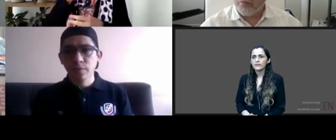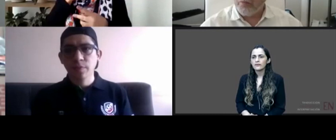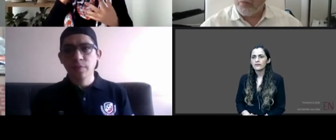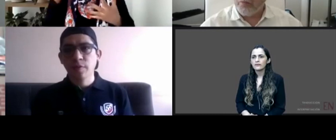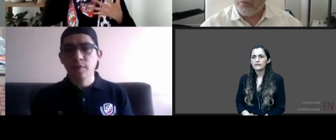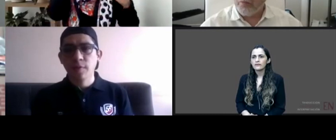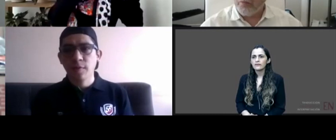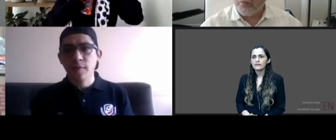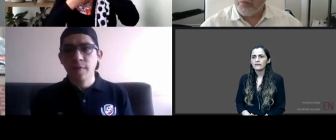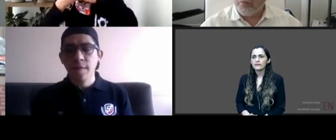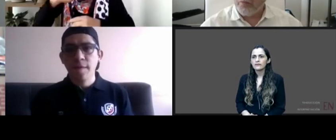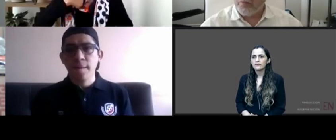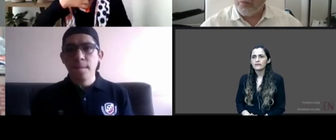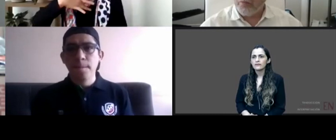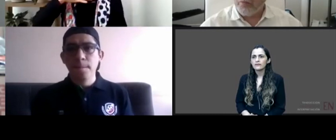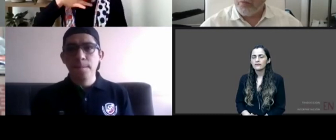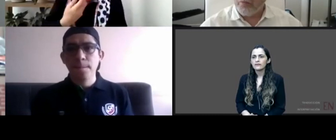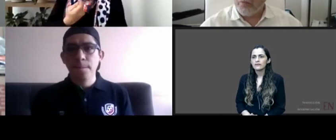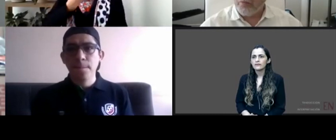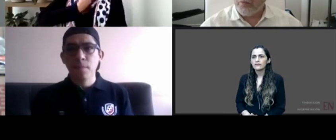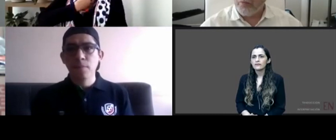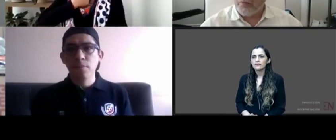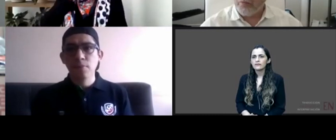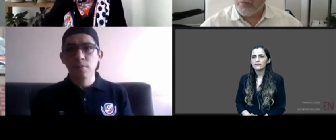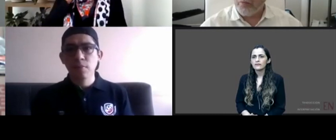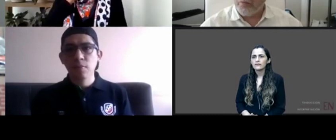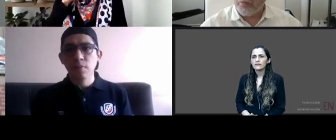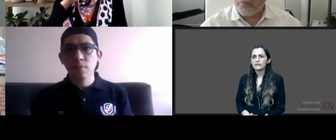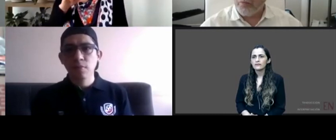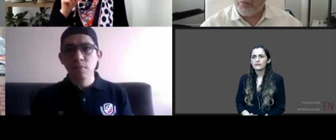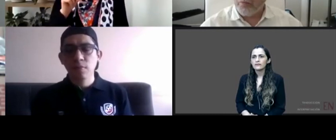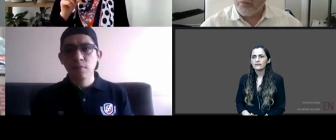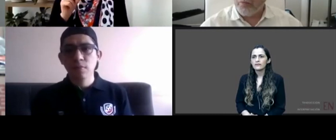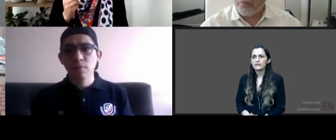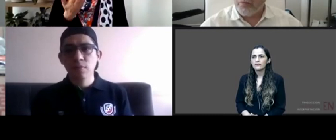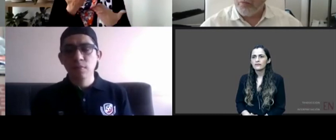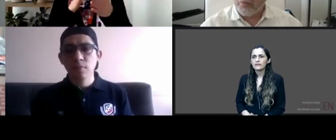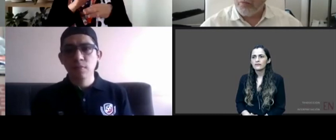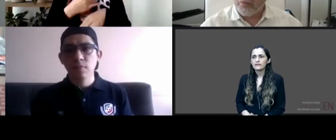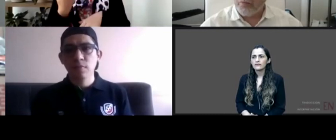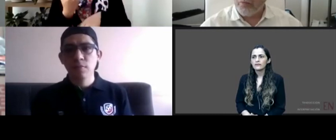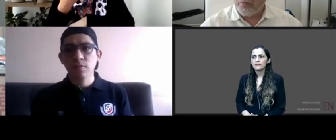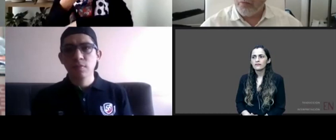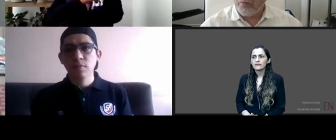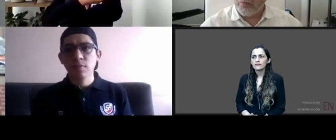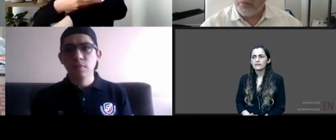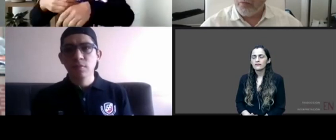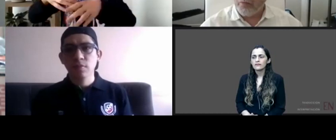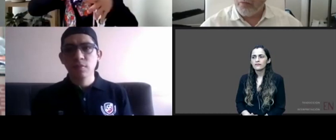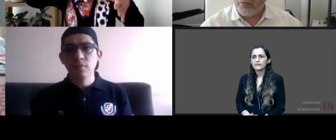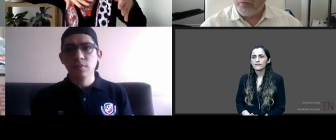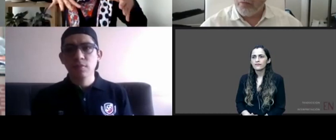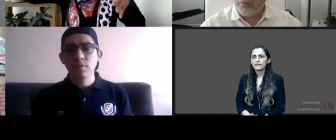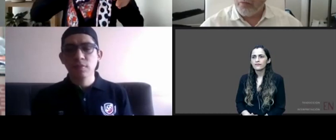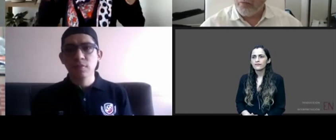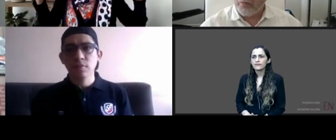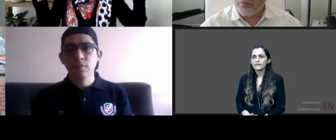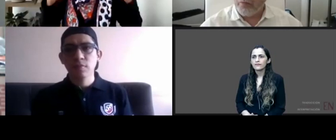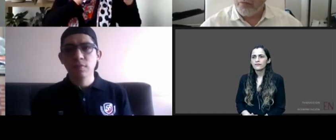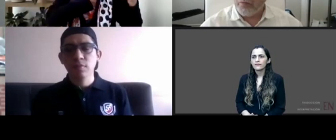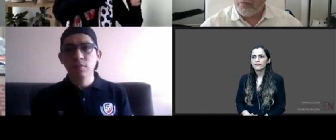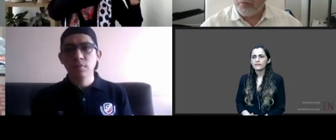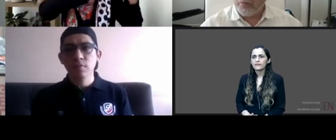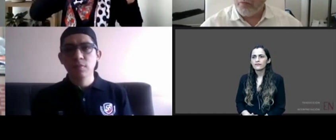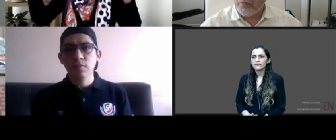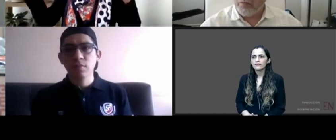puedan comunicarse con la mayoría es en donde ellos entran en conflicto. muchas veces no se identifican como